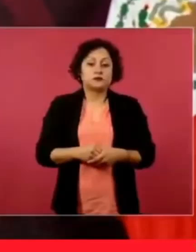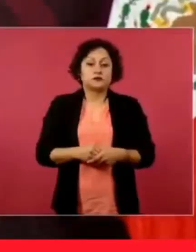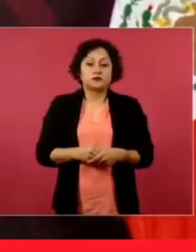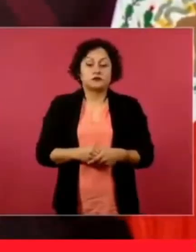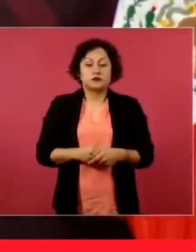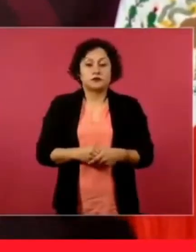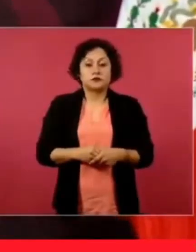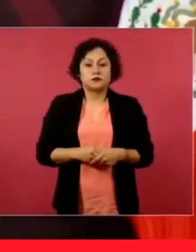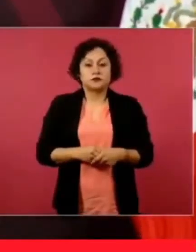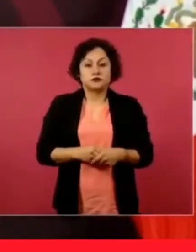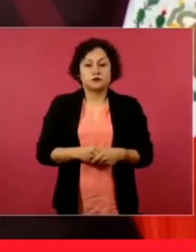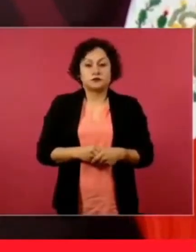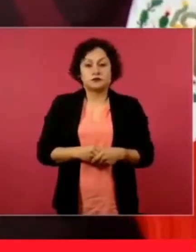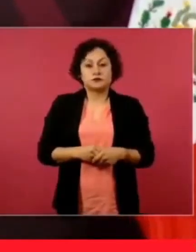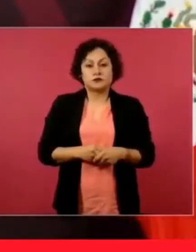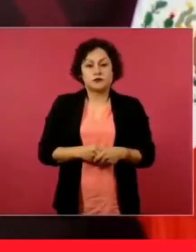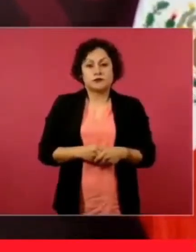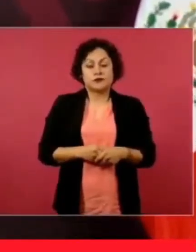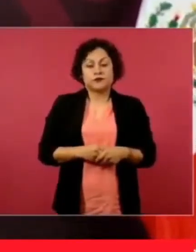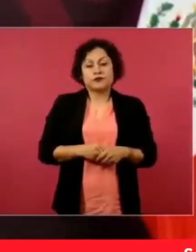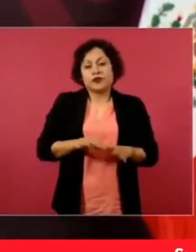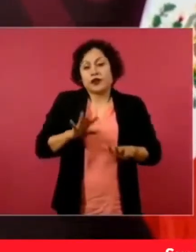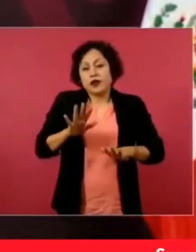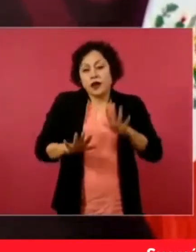lo del extranjero es mejor.